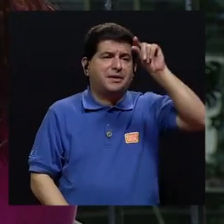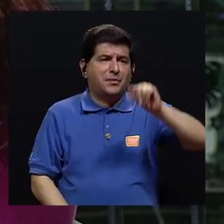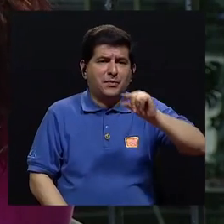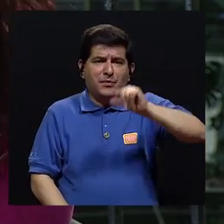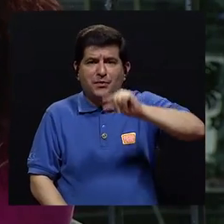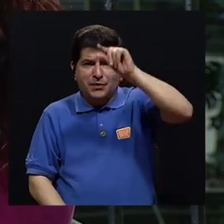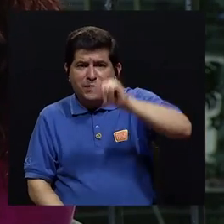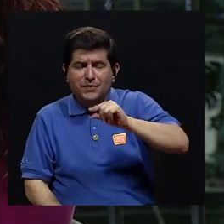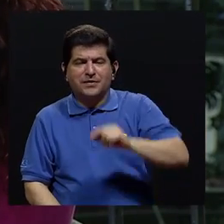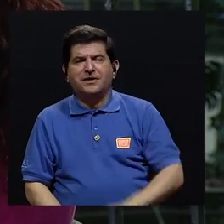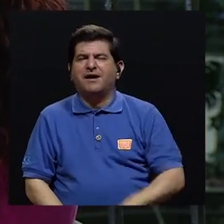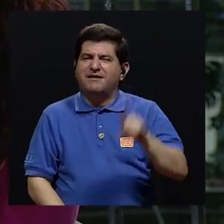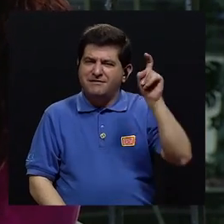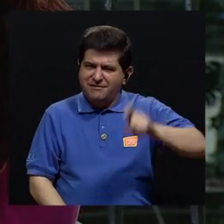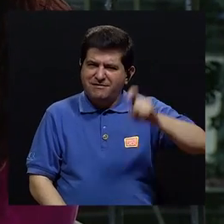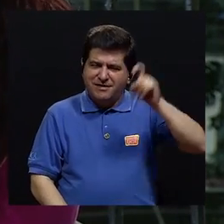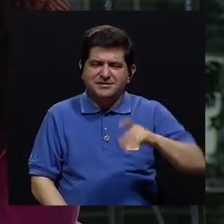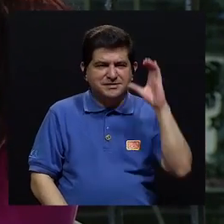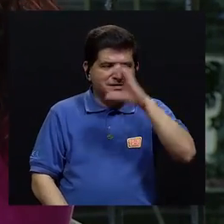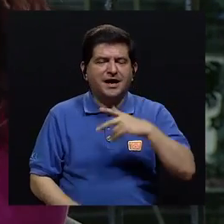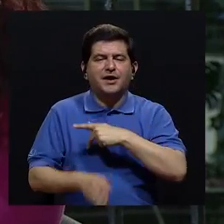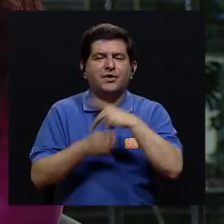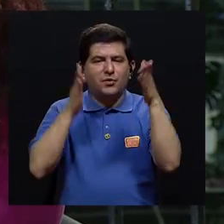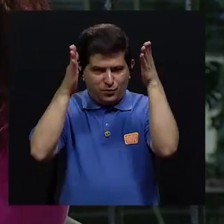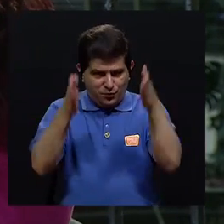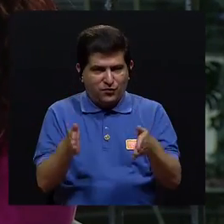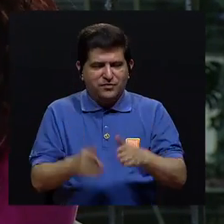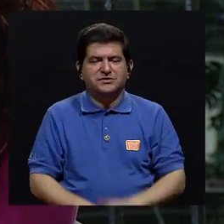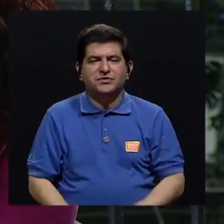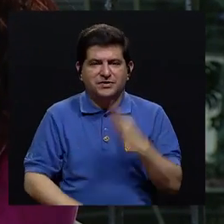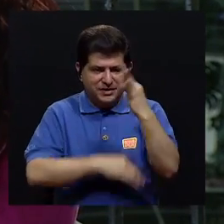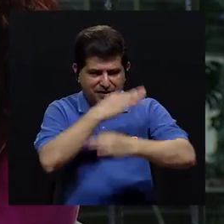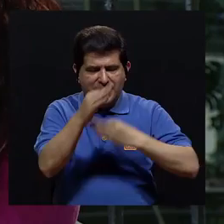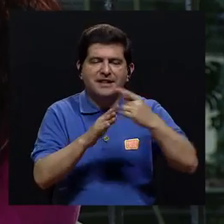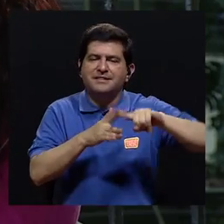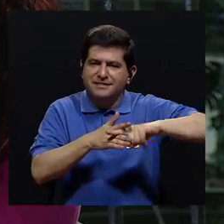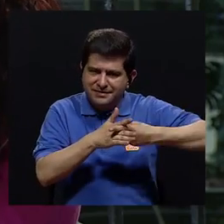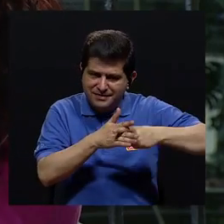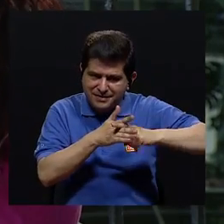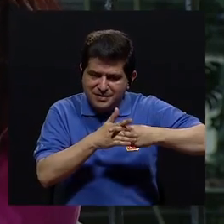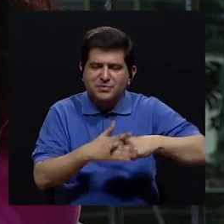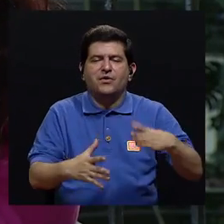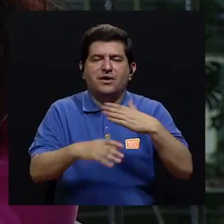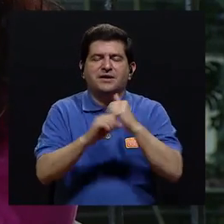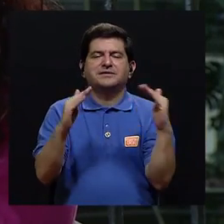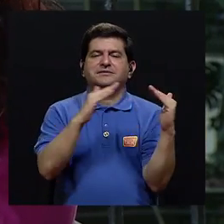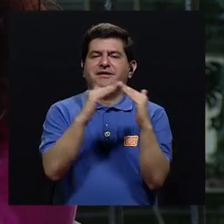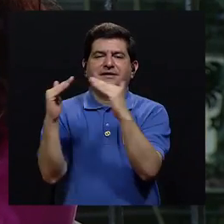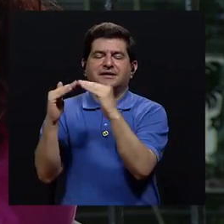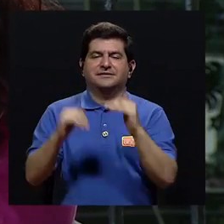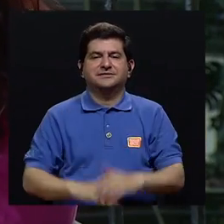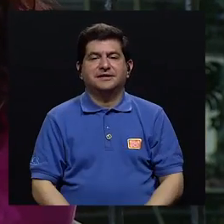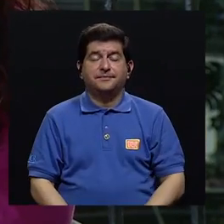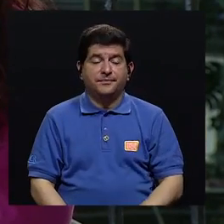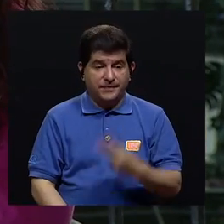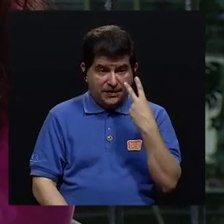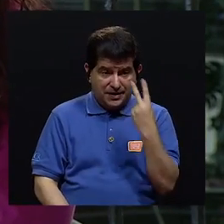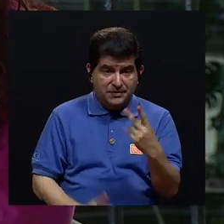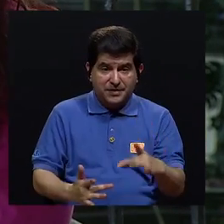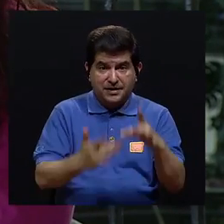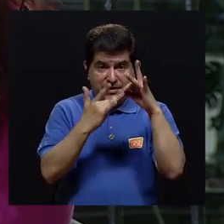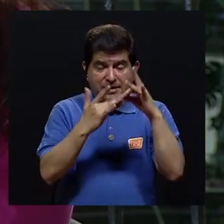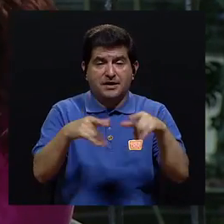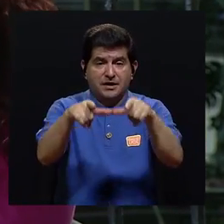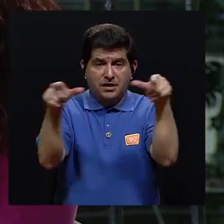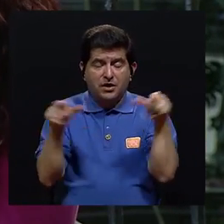y demás. Entonces, son cuestiones de mejor buscar profesionales para hacer algún tipo de mantenimiento o reparación en el hogar. y revisar